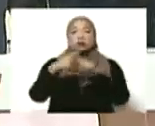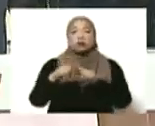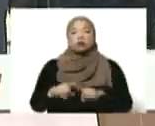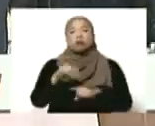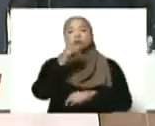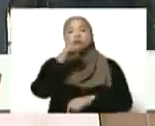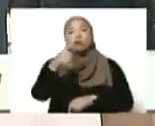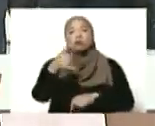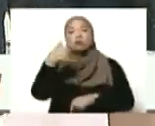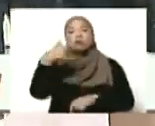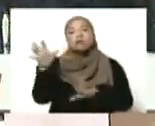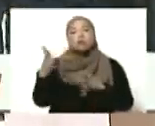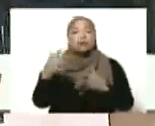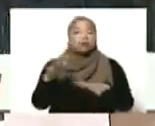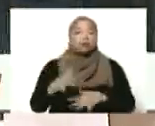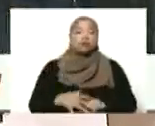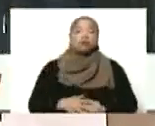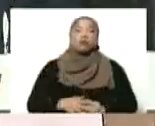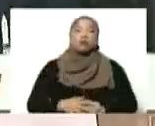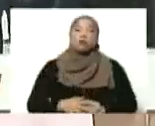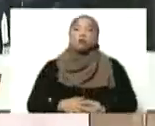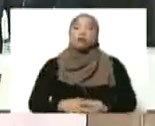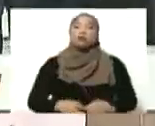Y hablando de promedio, yo siempre hablo de promedio.